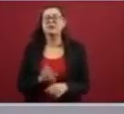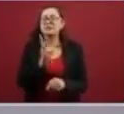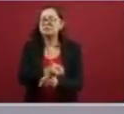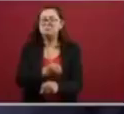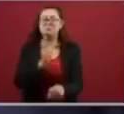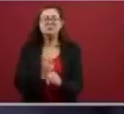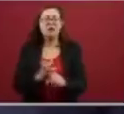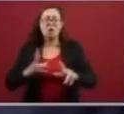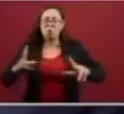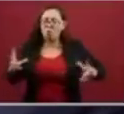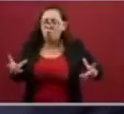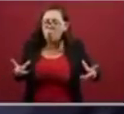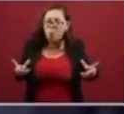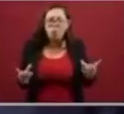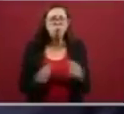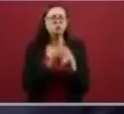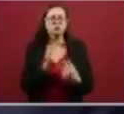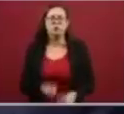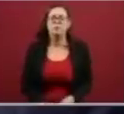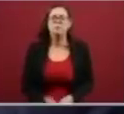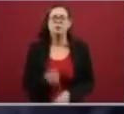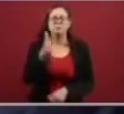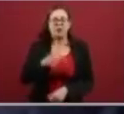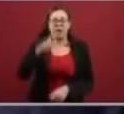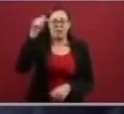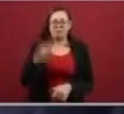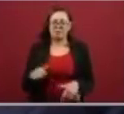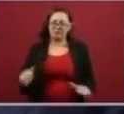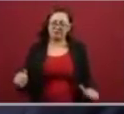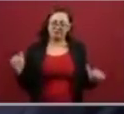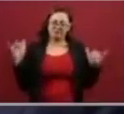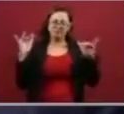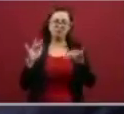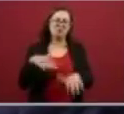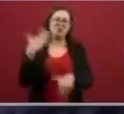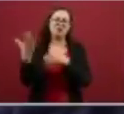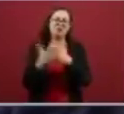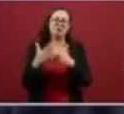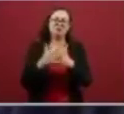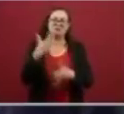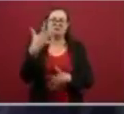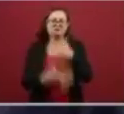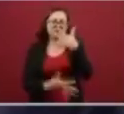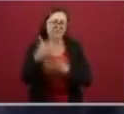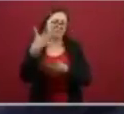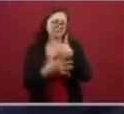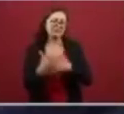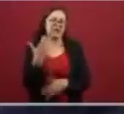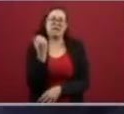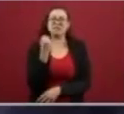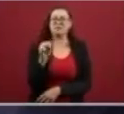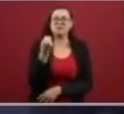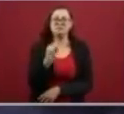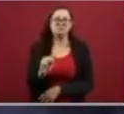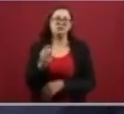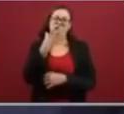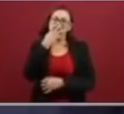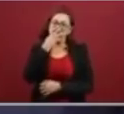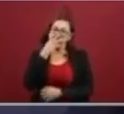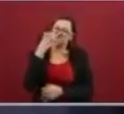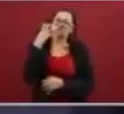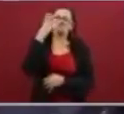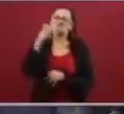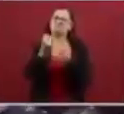nunca aquí en el Zócalo, el 15 de septiembre, el grito de independencia.